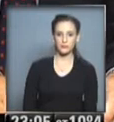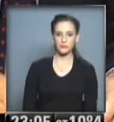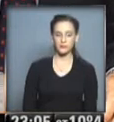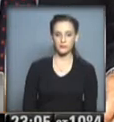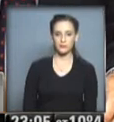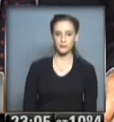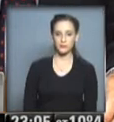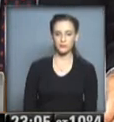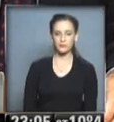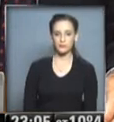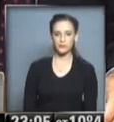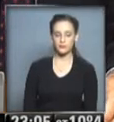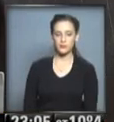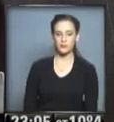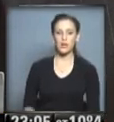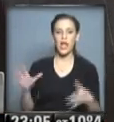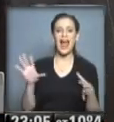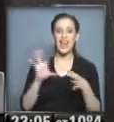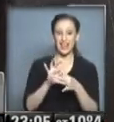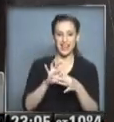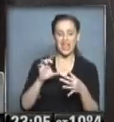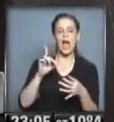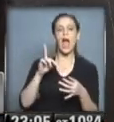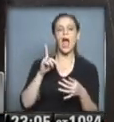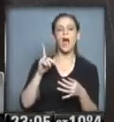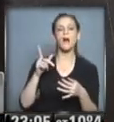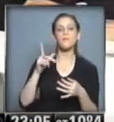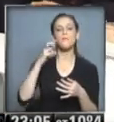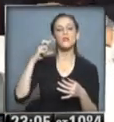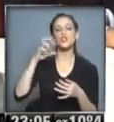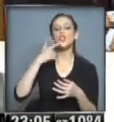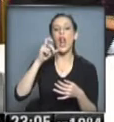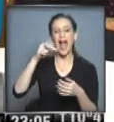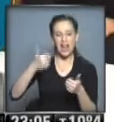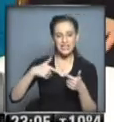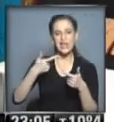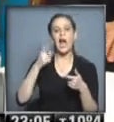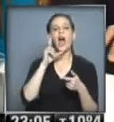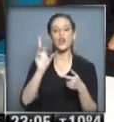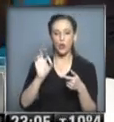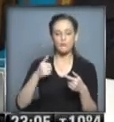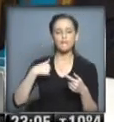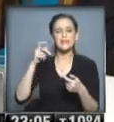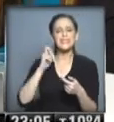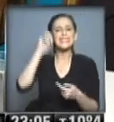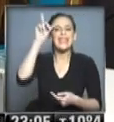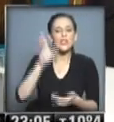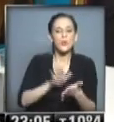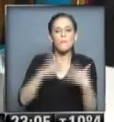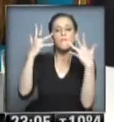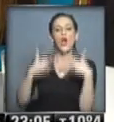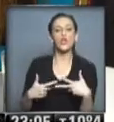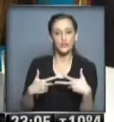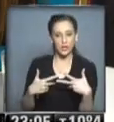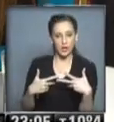la alianza que integra e incluye práctica en carrió alfonsín y pino solanas la ideología se plasma en los proyectos